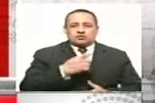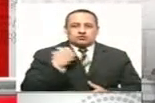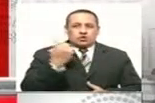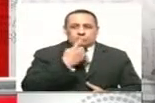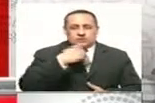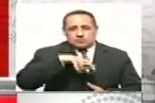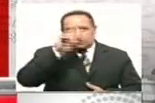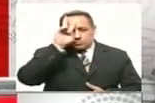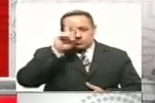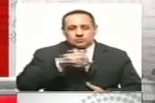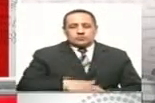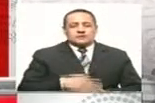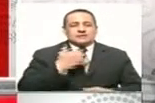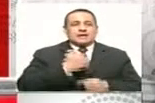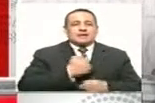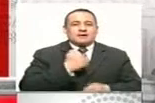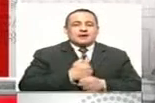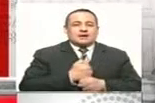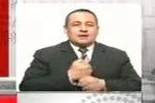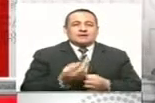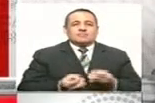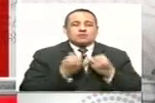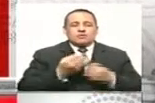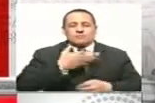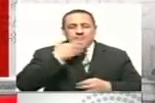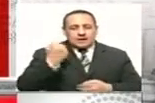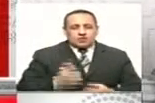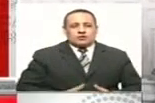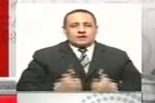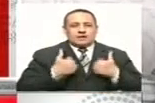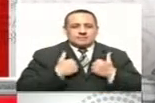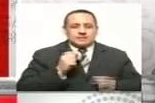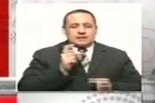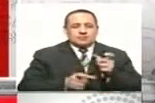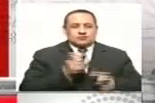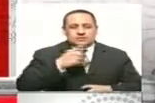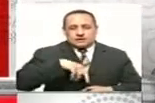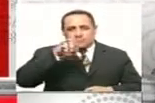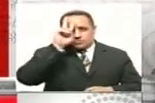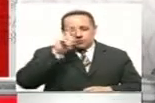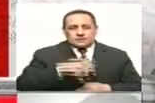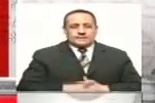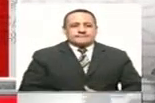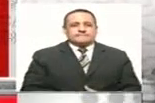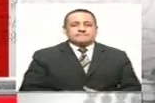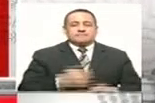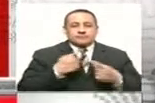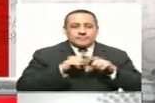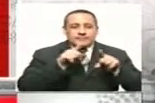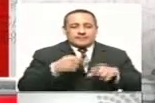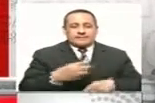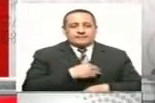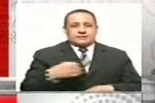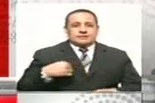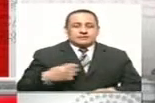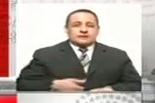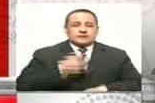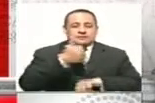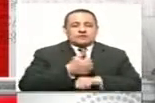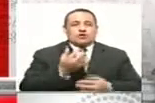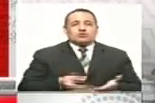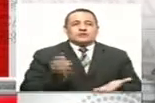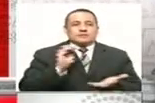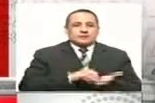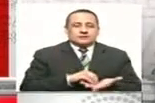país, trabajar por mejorar las condiciones de vida de los peruanos. Por eso, señora Premier,